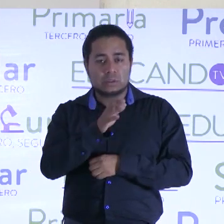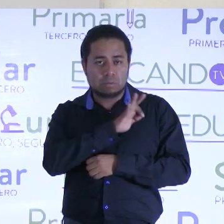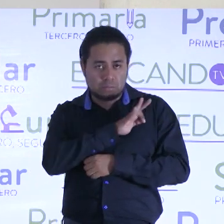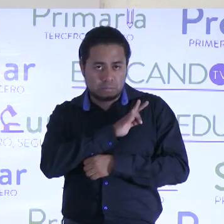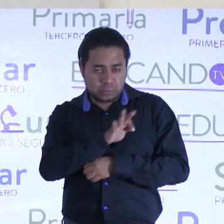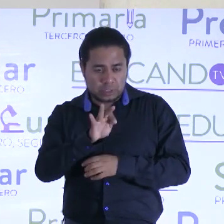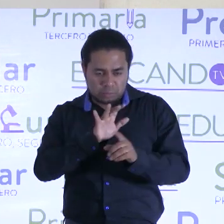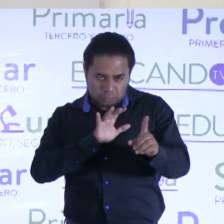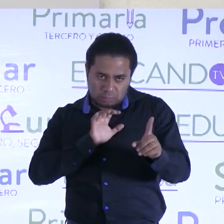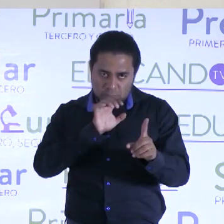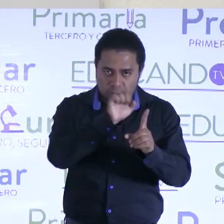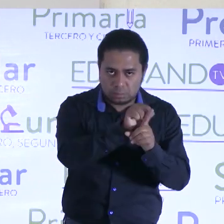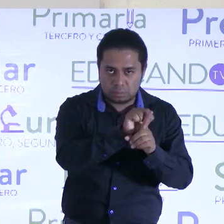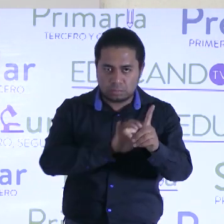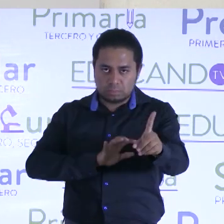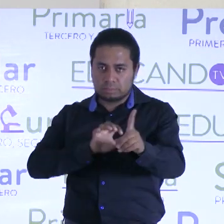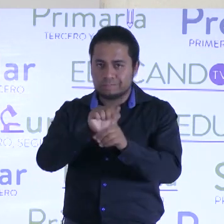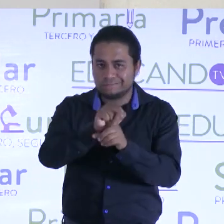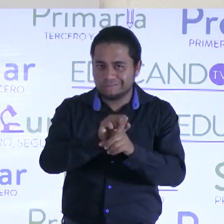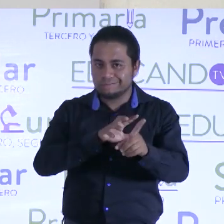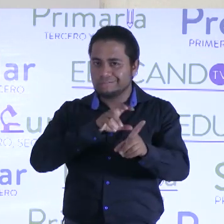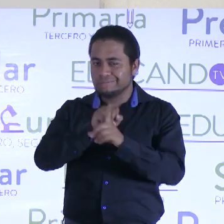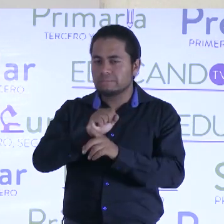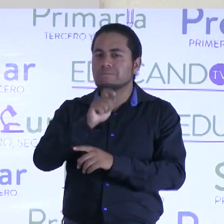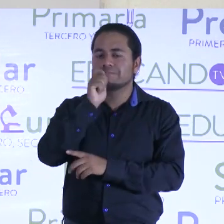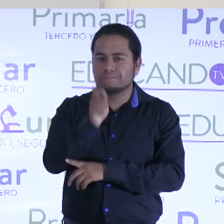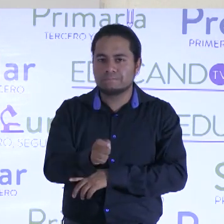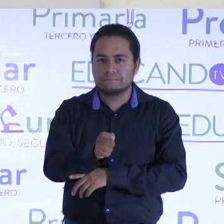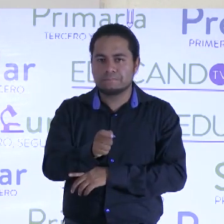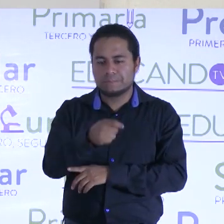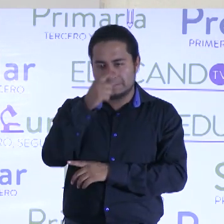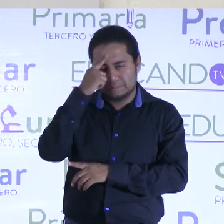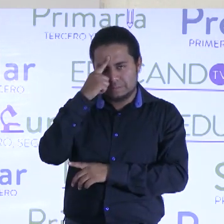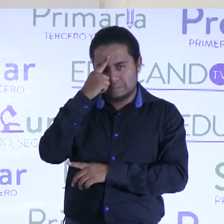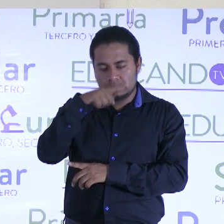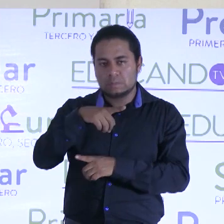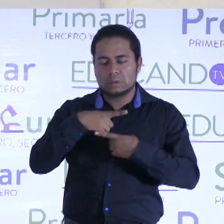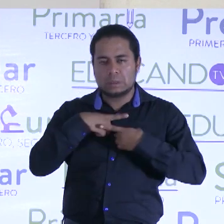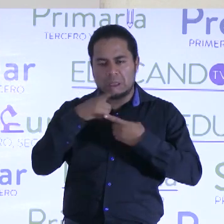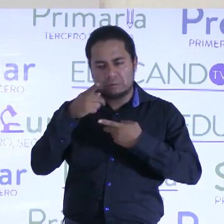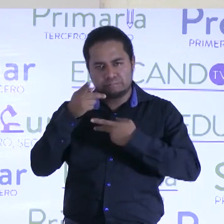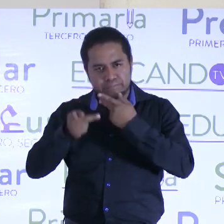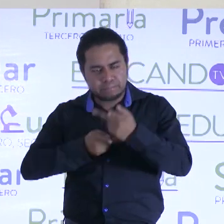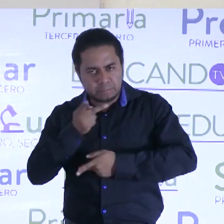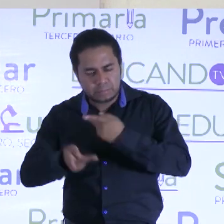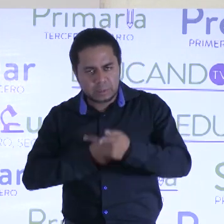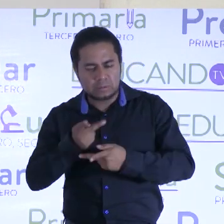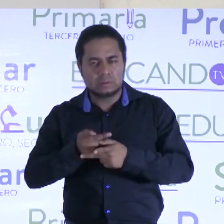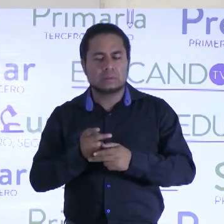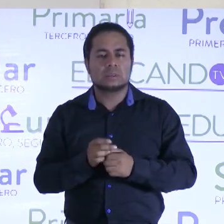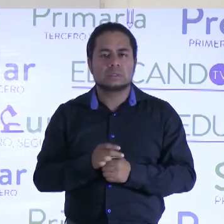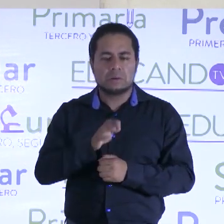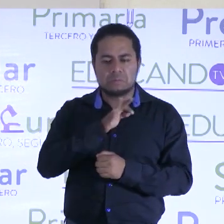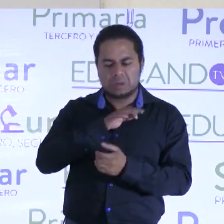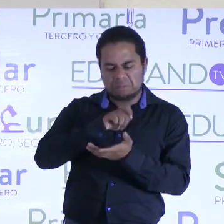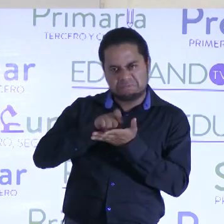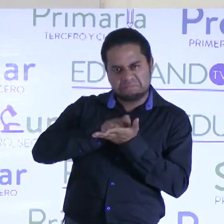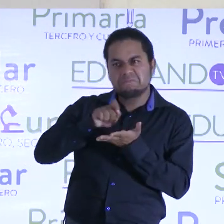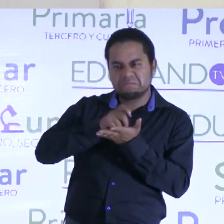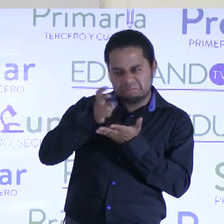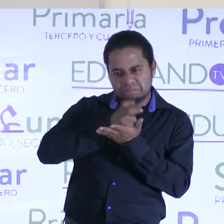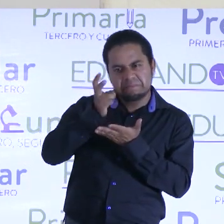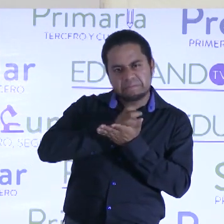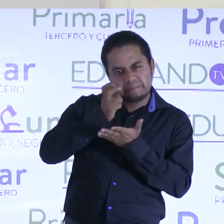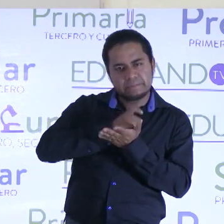permitir obtener y recargar la información necesaria. Para